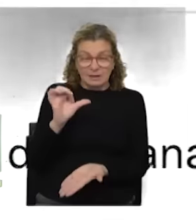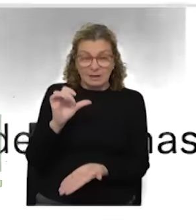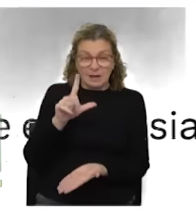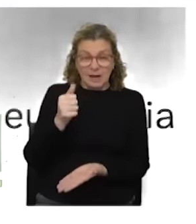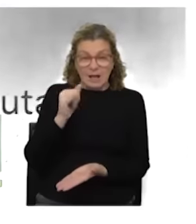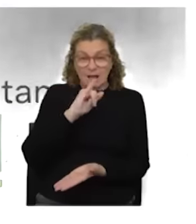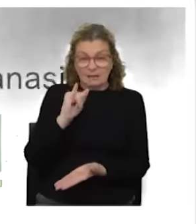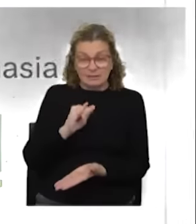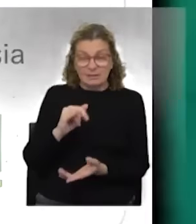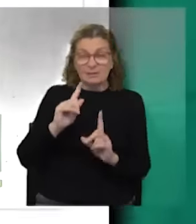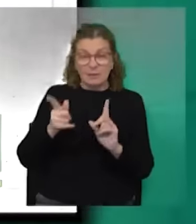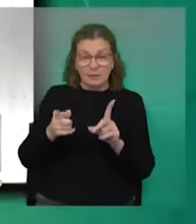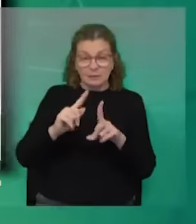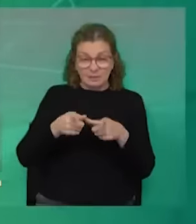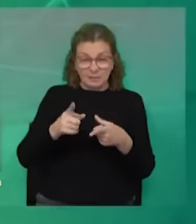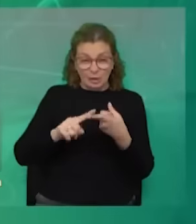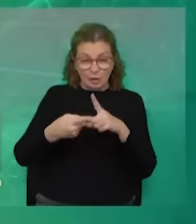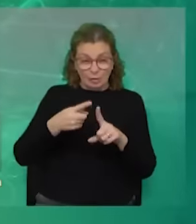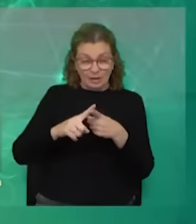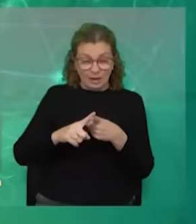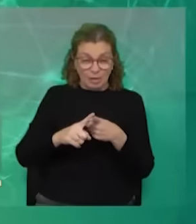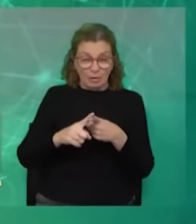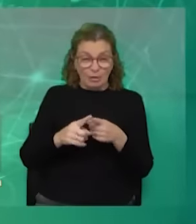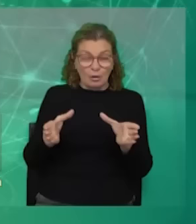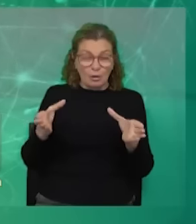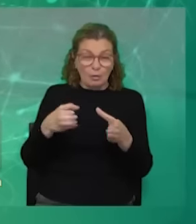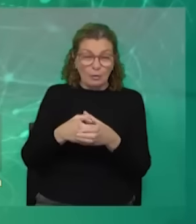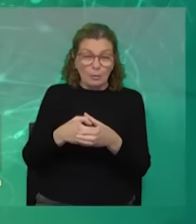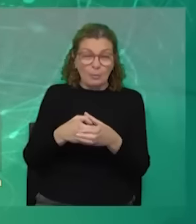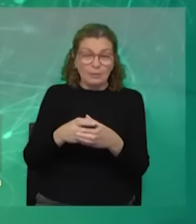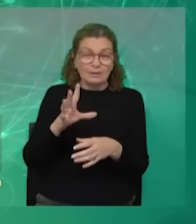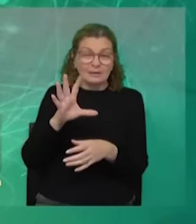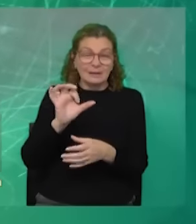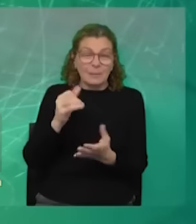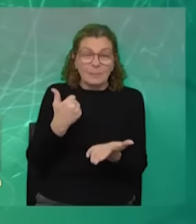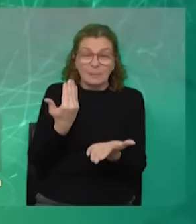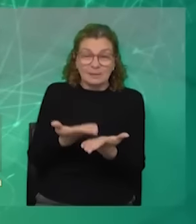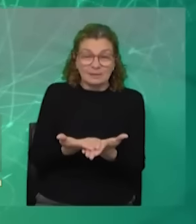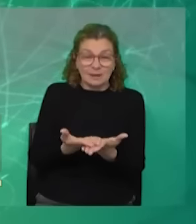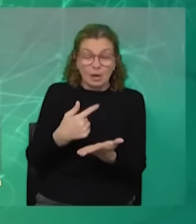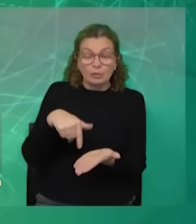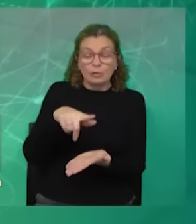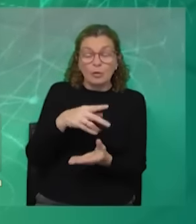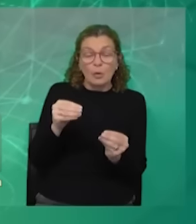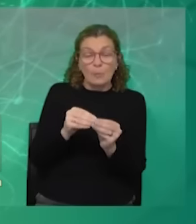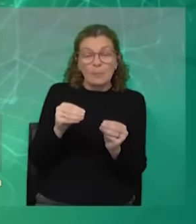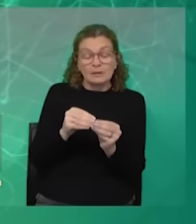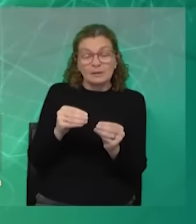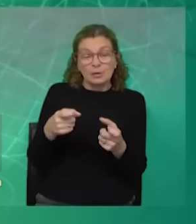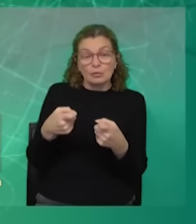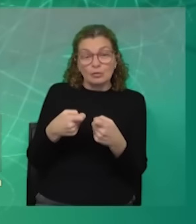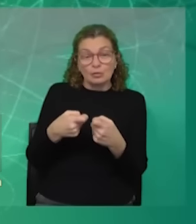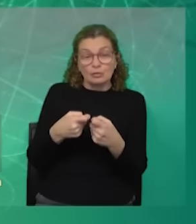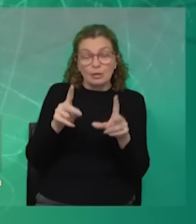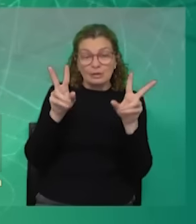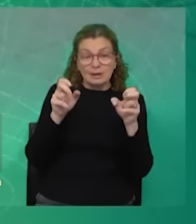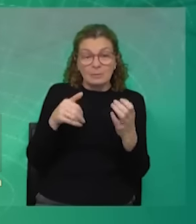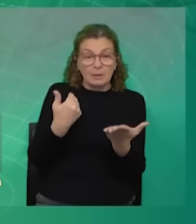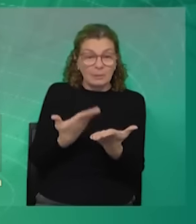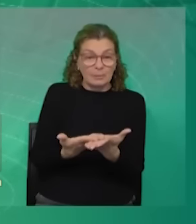Lance que también es coordinador de la bancada este en el senado que plantee al resto de los compañeros de de la coalición el tema en el